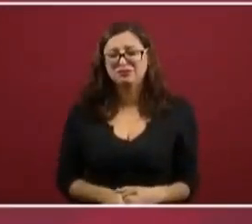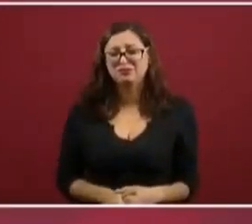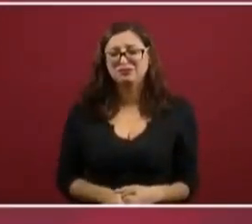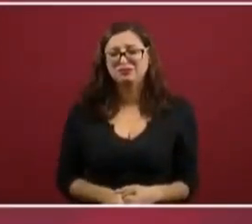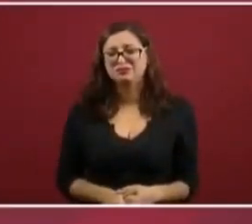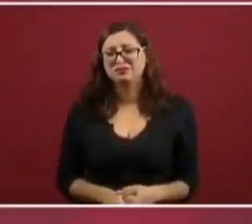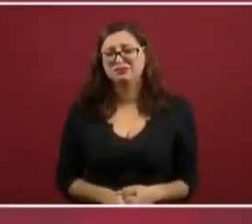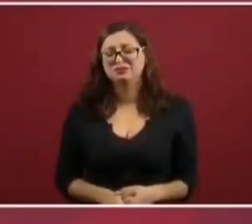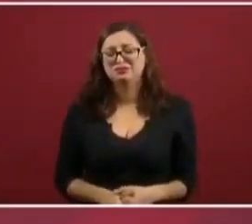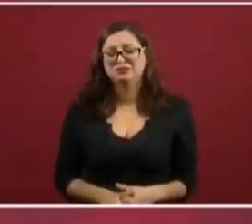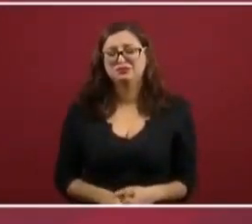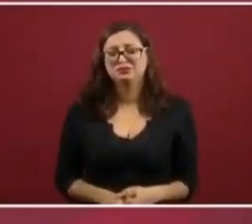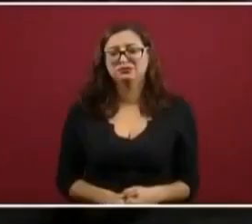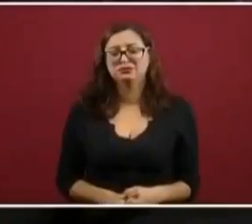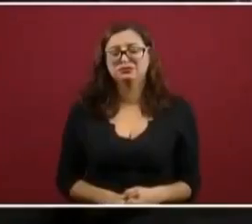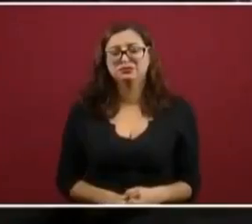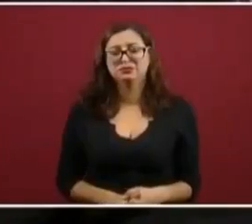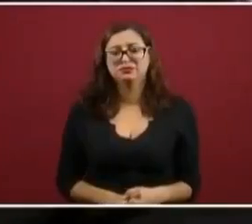que